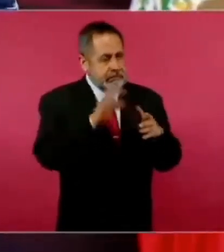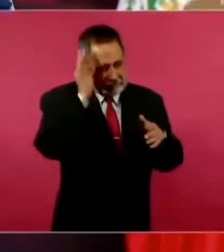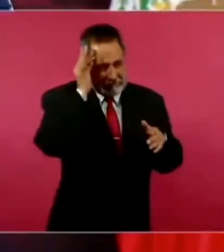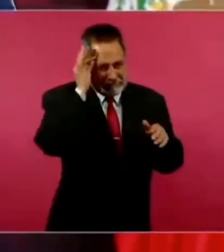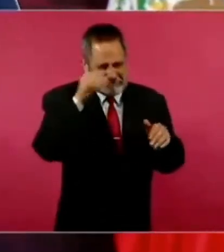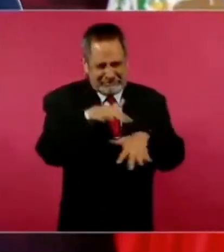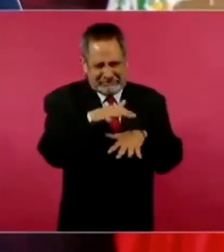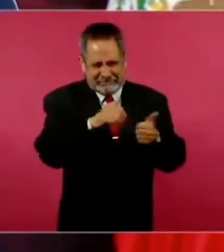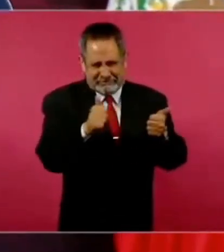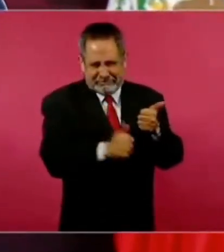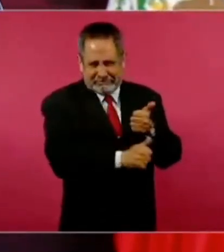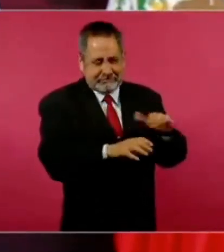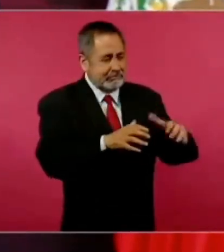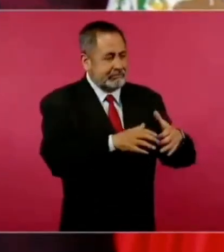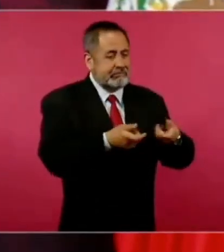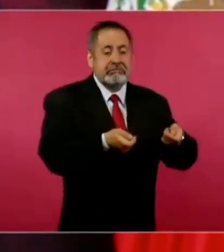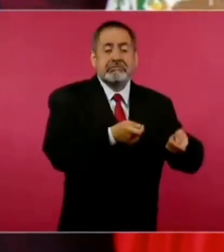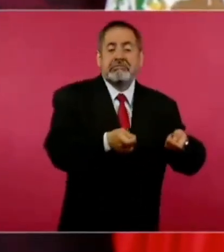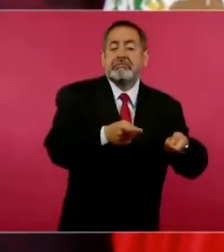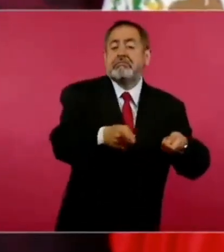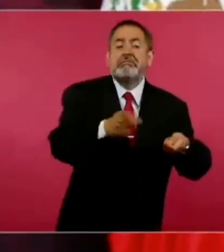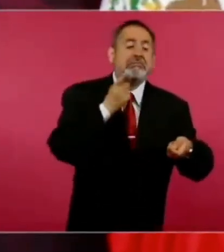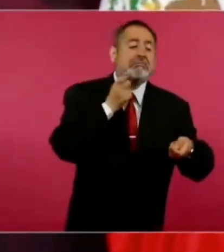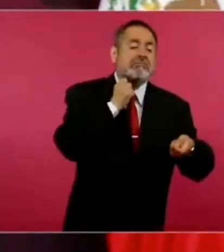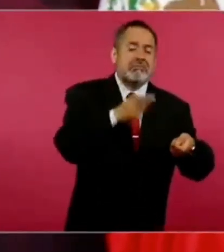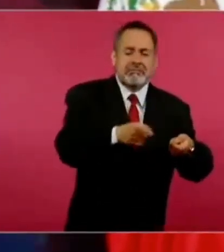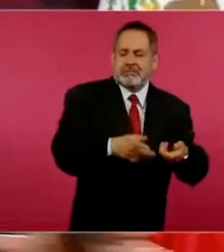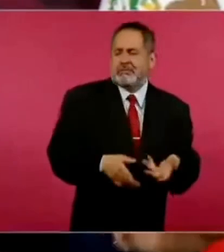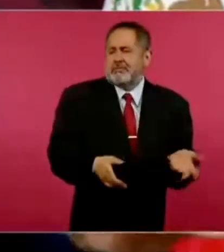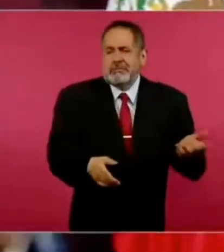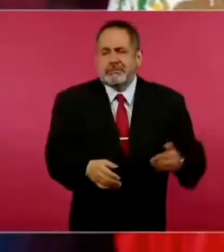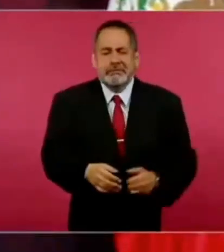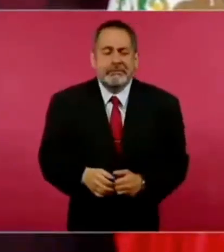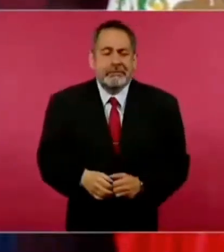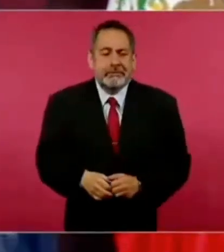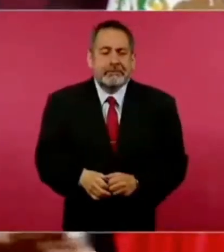achichincles en el Congreso ha sido